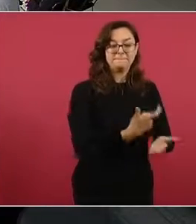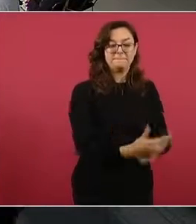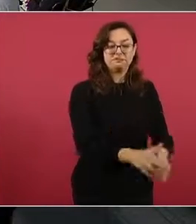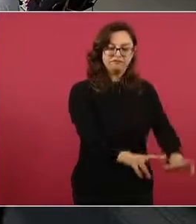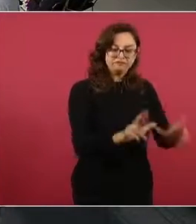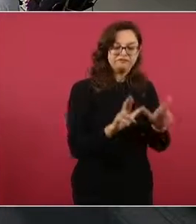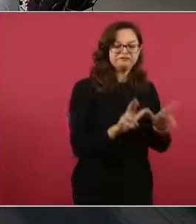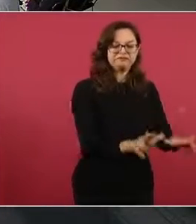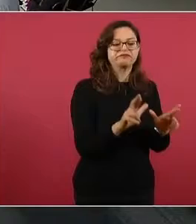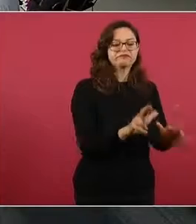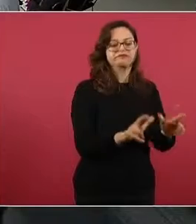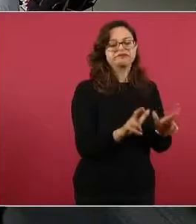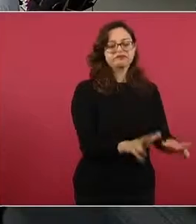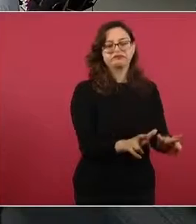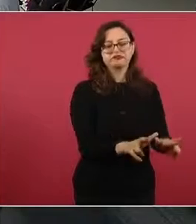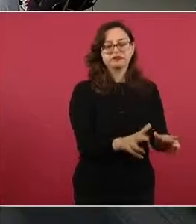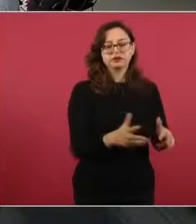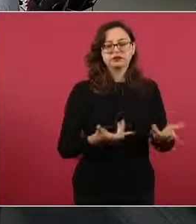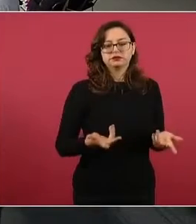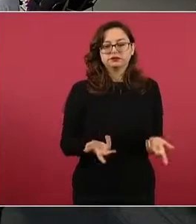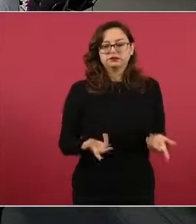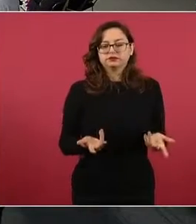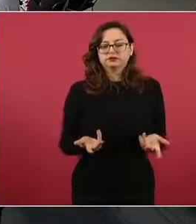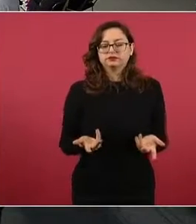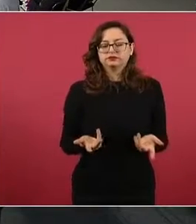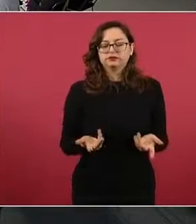y el discurso era